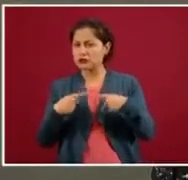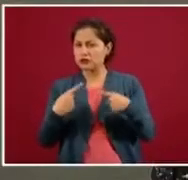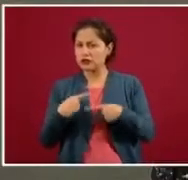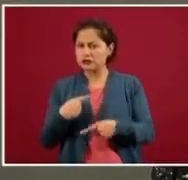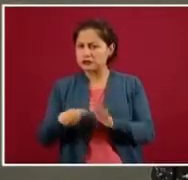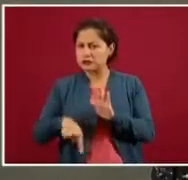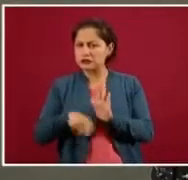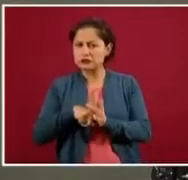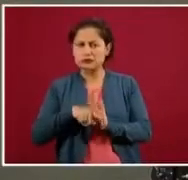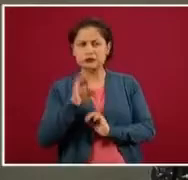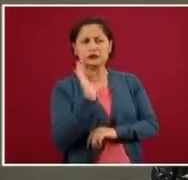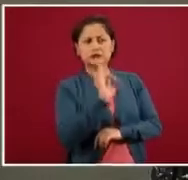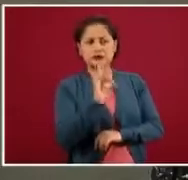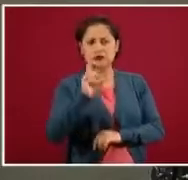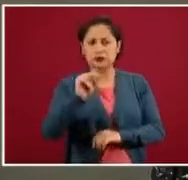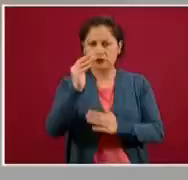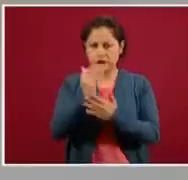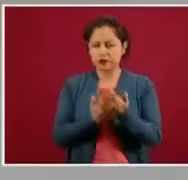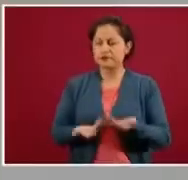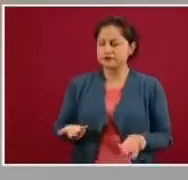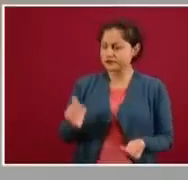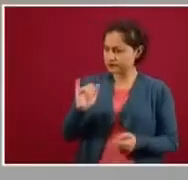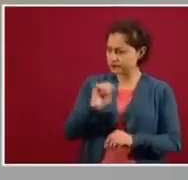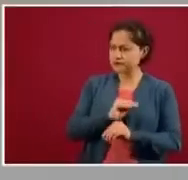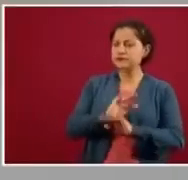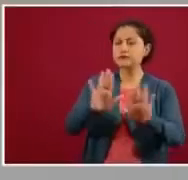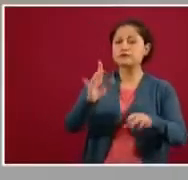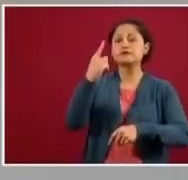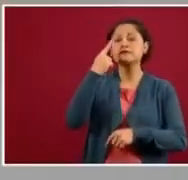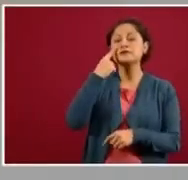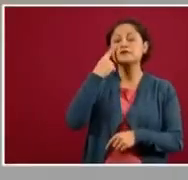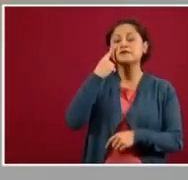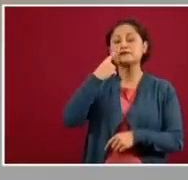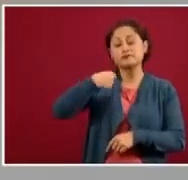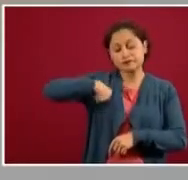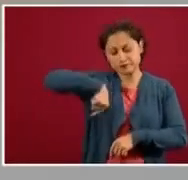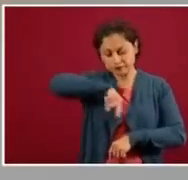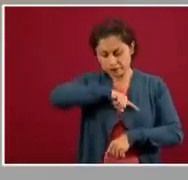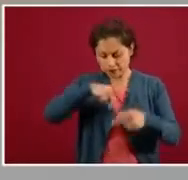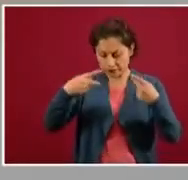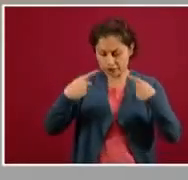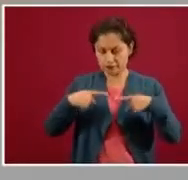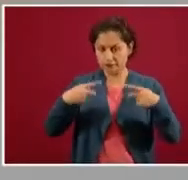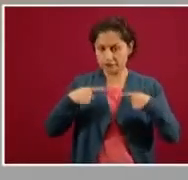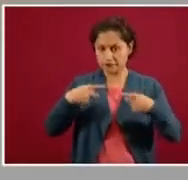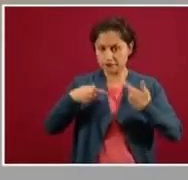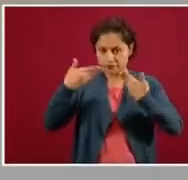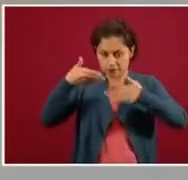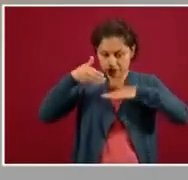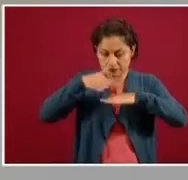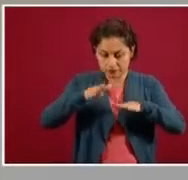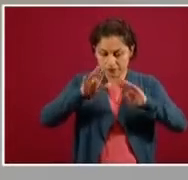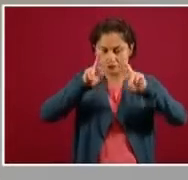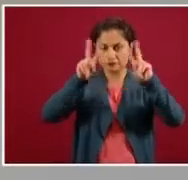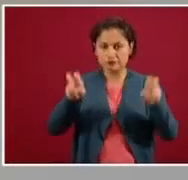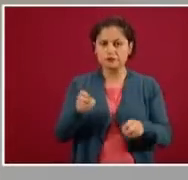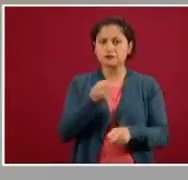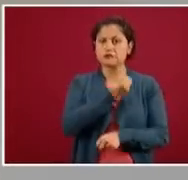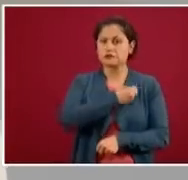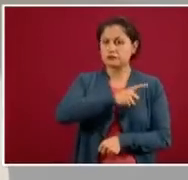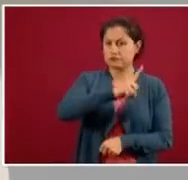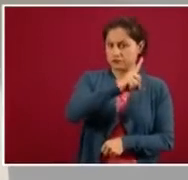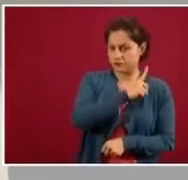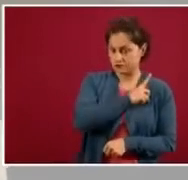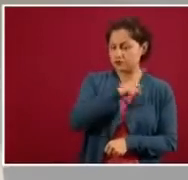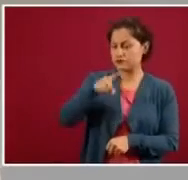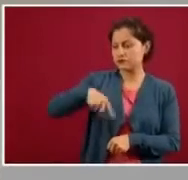Los especialistas en salud mental identifican un fenómeno de la mente humana que se llama proyección, y que